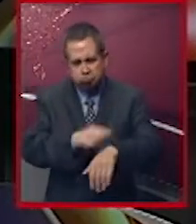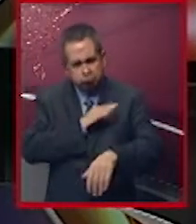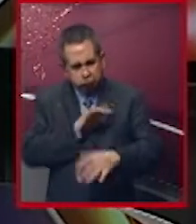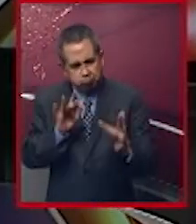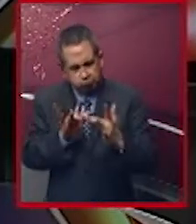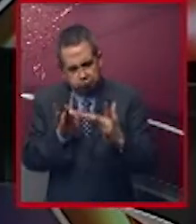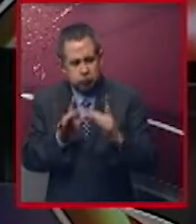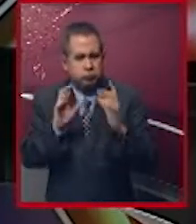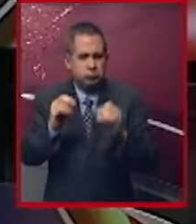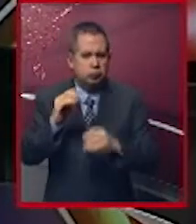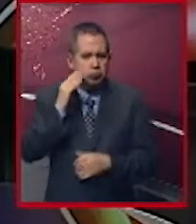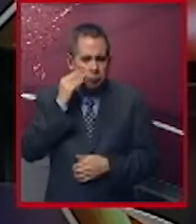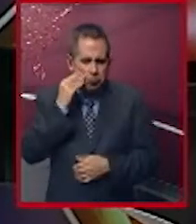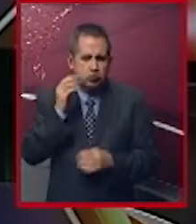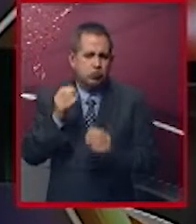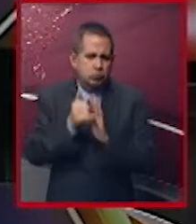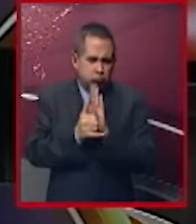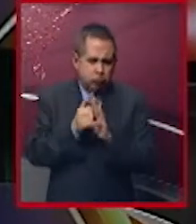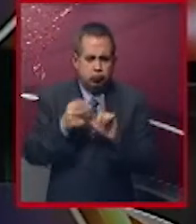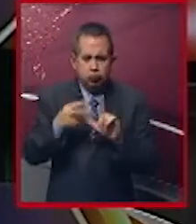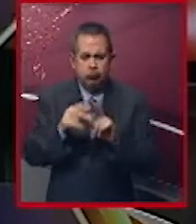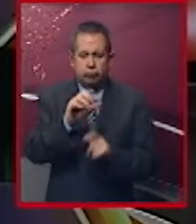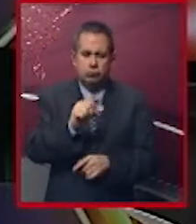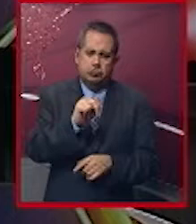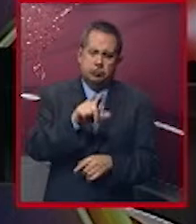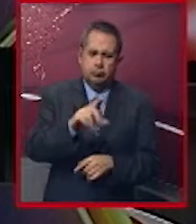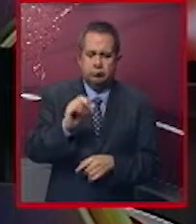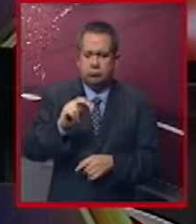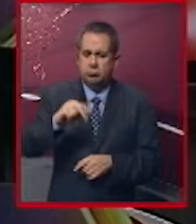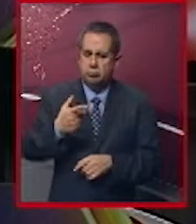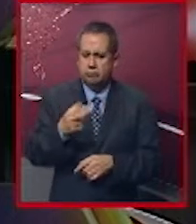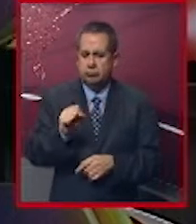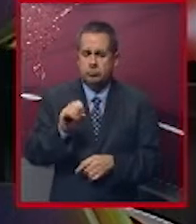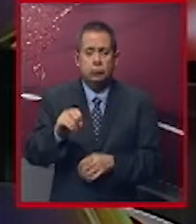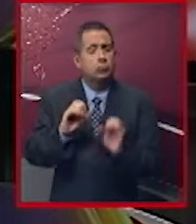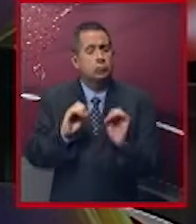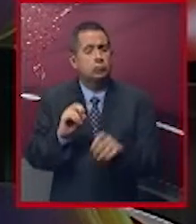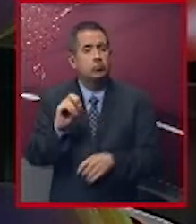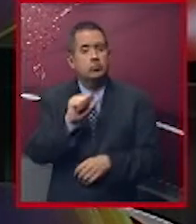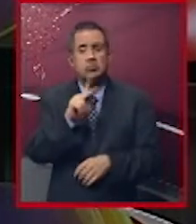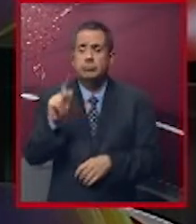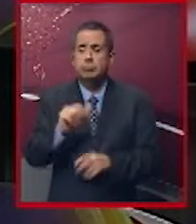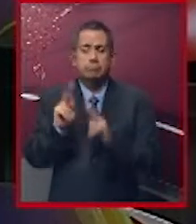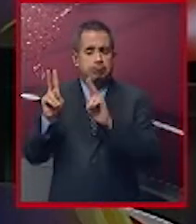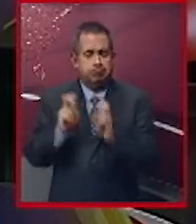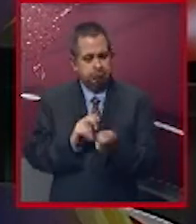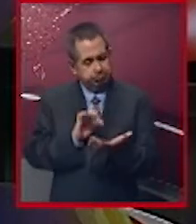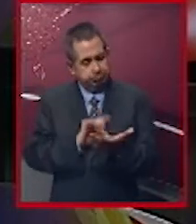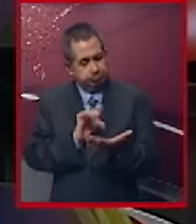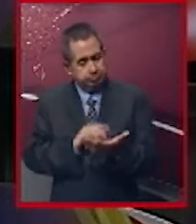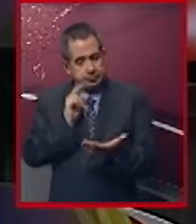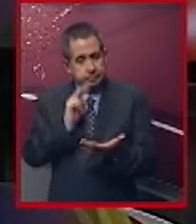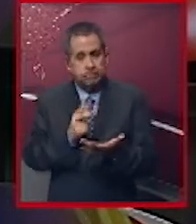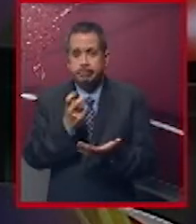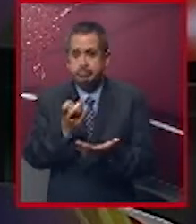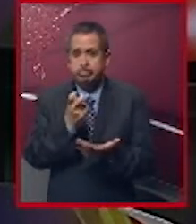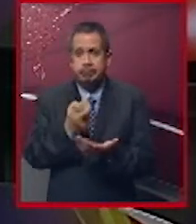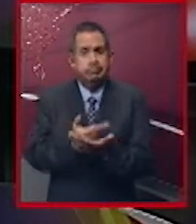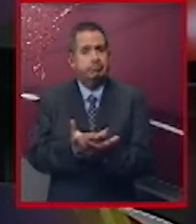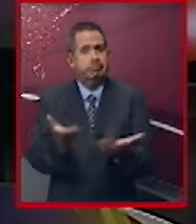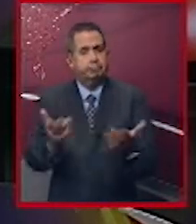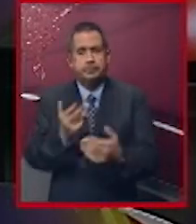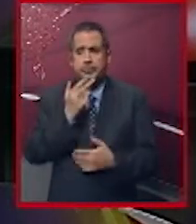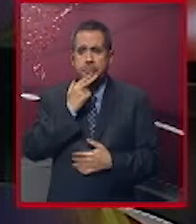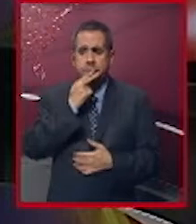prefiere, por Facebook y YouTube, Canal del Congreso. Además está la aplicación de esta televisora. Todo esto son parte de herramientas para que